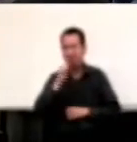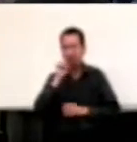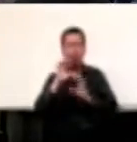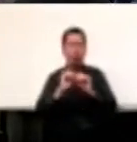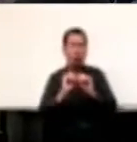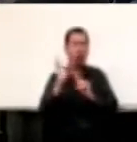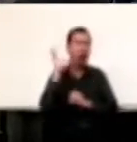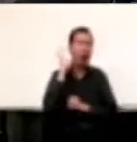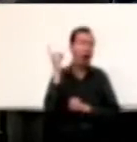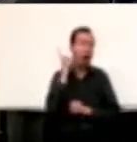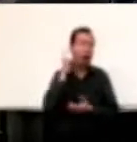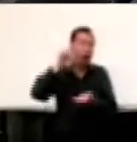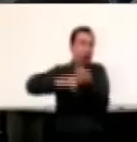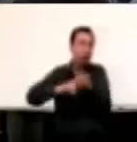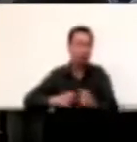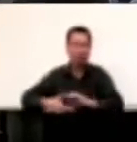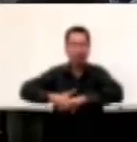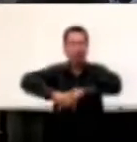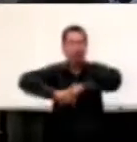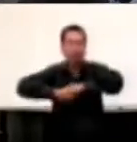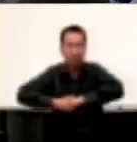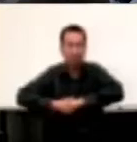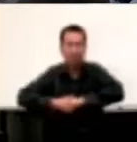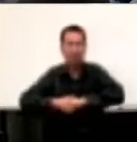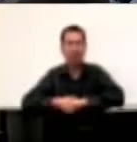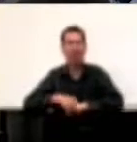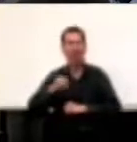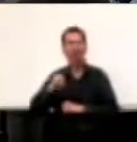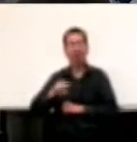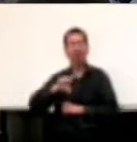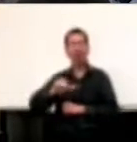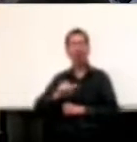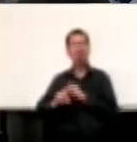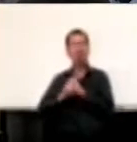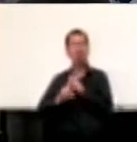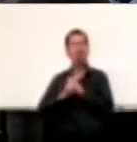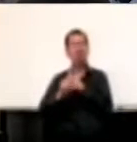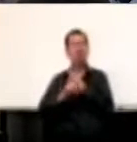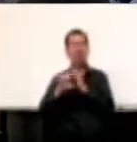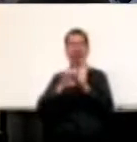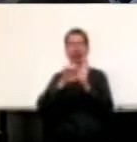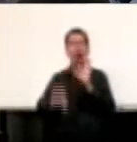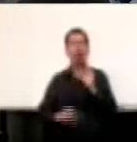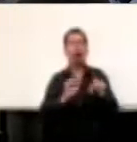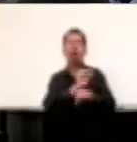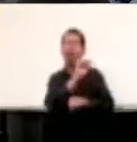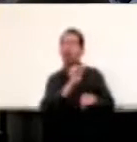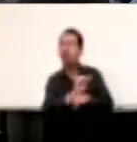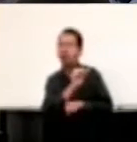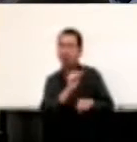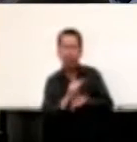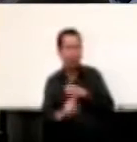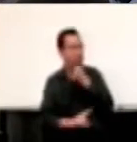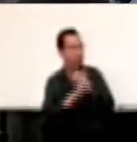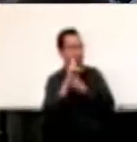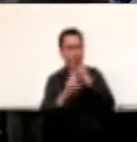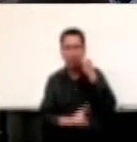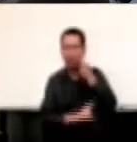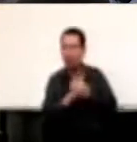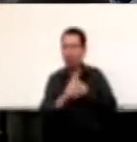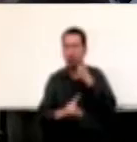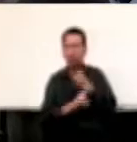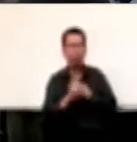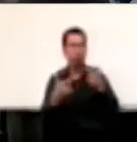legislativas, había provocado serios, digamos, problemas para democracias como la Argentina, había hecho prácticamente que su sistema